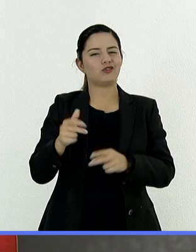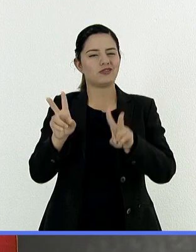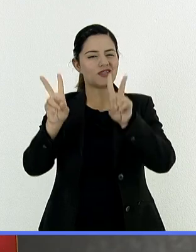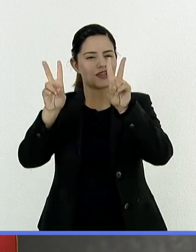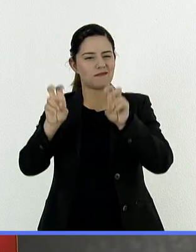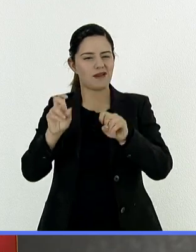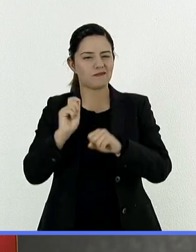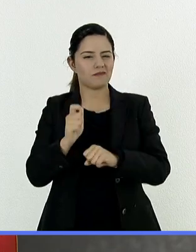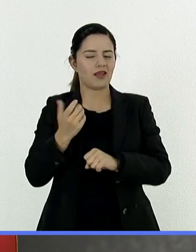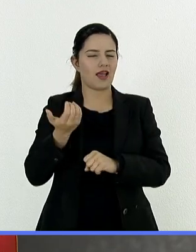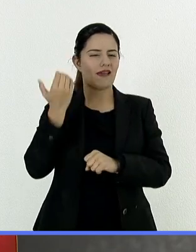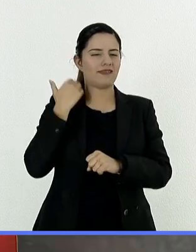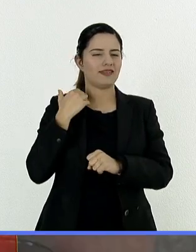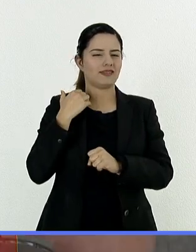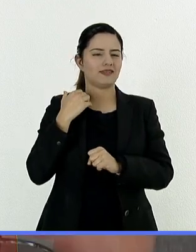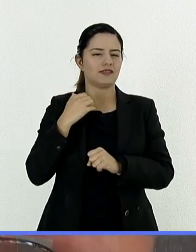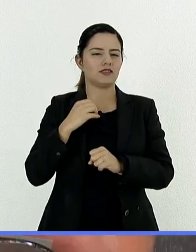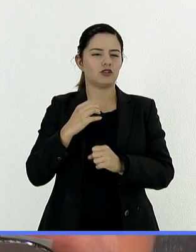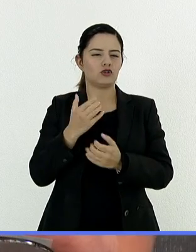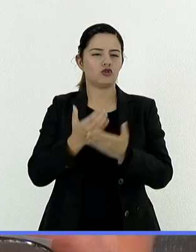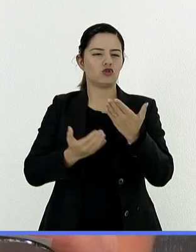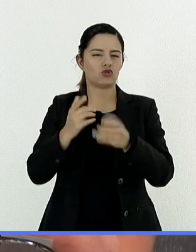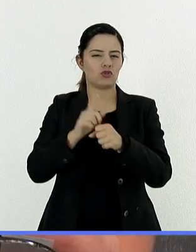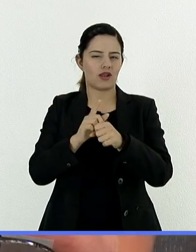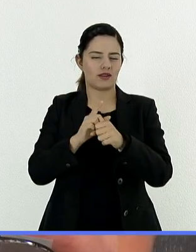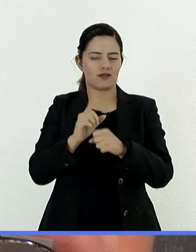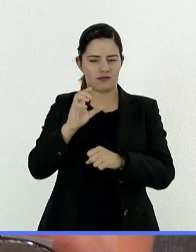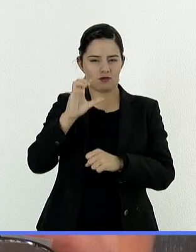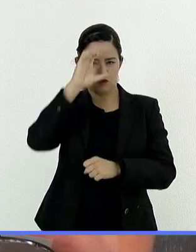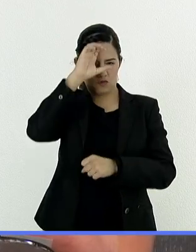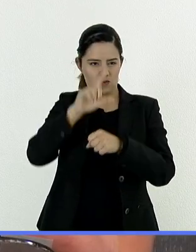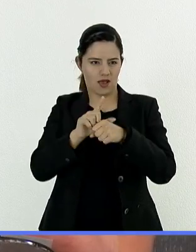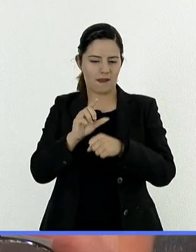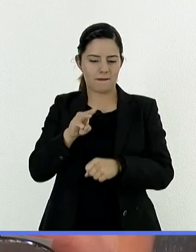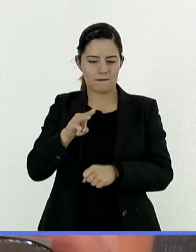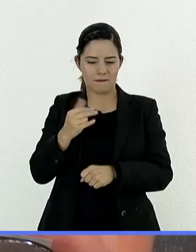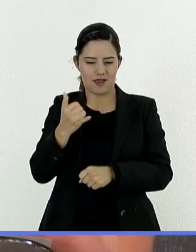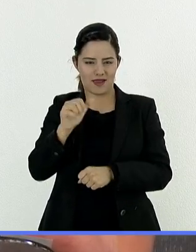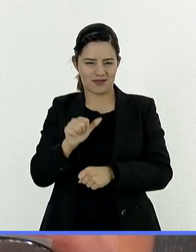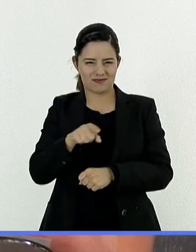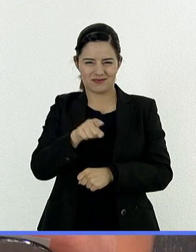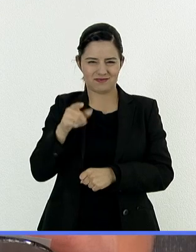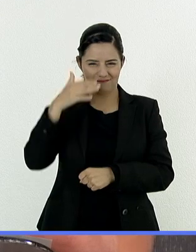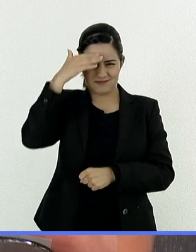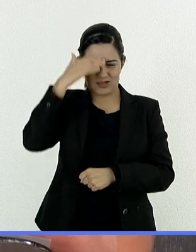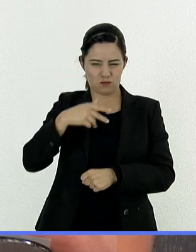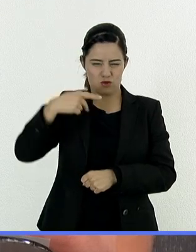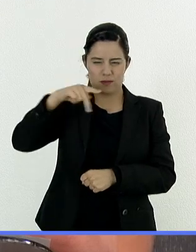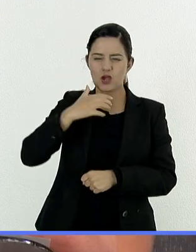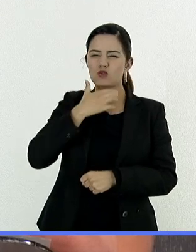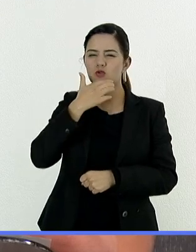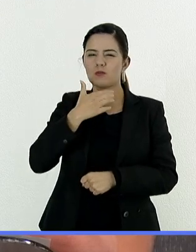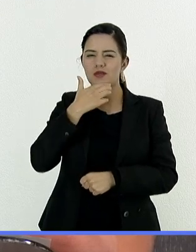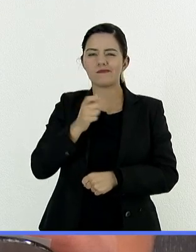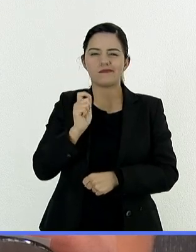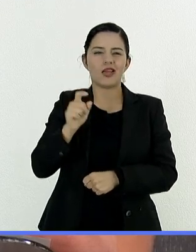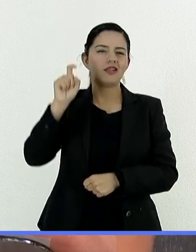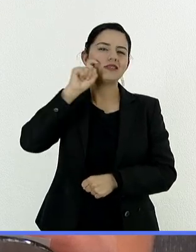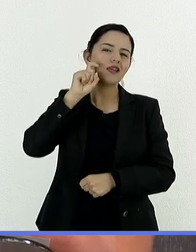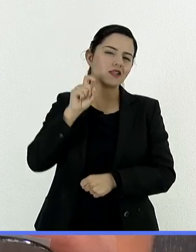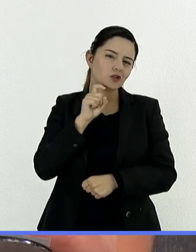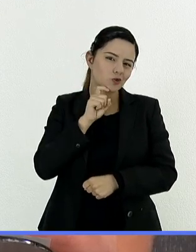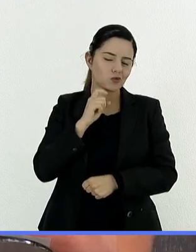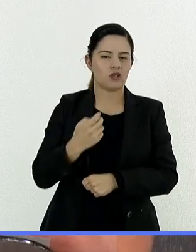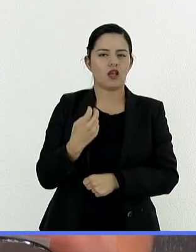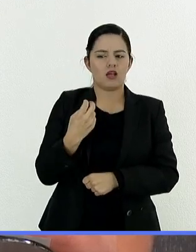políticas en las civilización Maya sabemos que las cuevas eran representaciones sexuales en todo en toda su morfología el que los